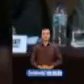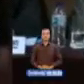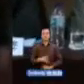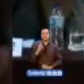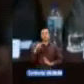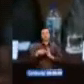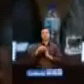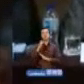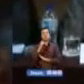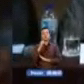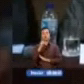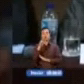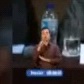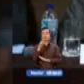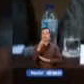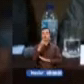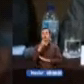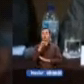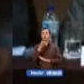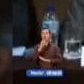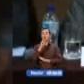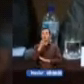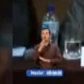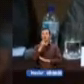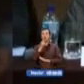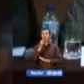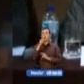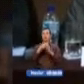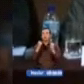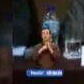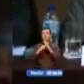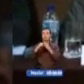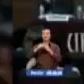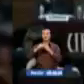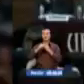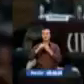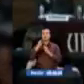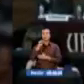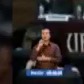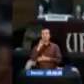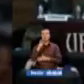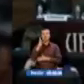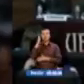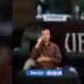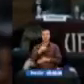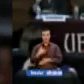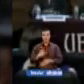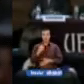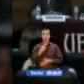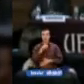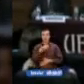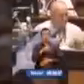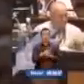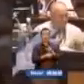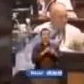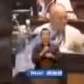En 2010, Aguilar defendió a Jorge Gallardo Zavala, exministro de Economía en el gobierno de Gustavo Noboa. Gallardo fue acusado por presunto enriquecimiento